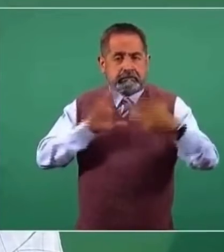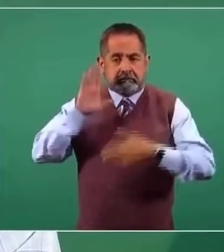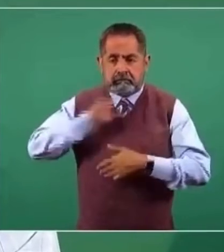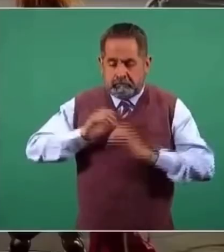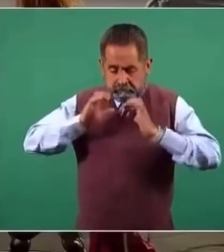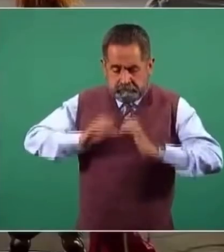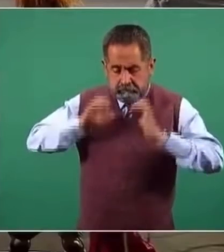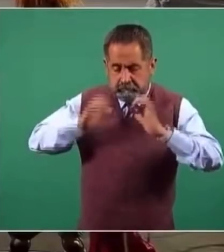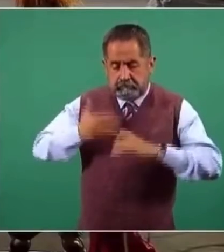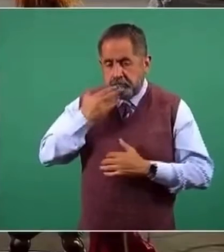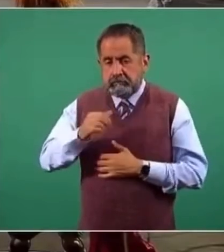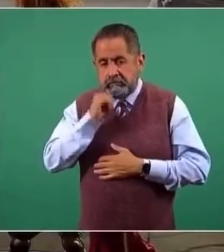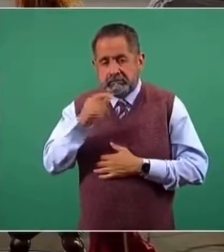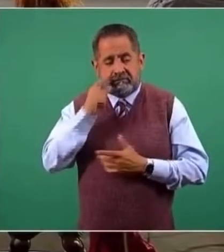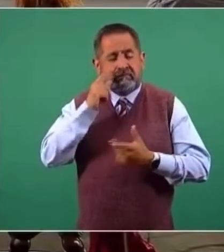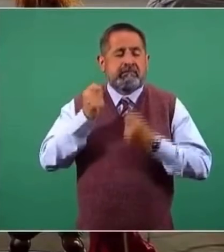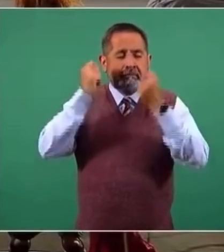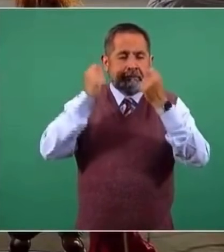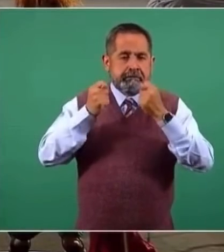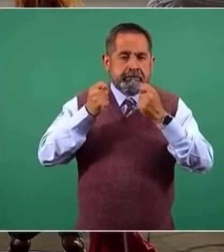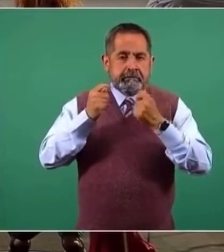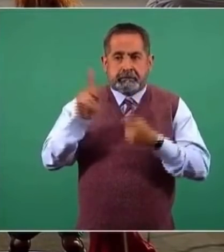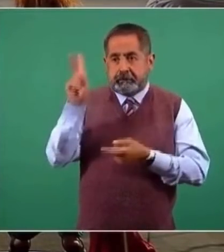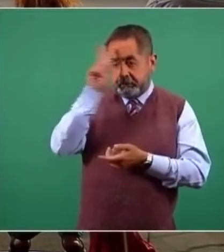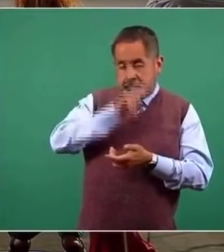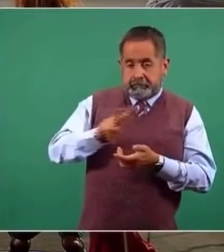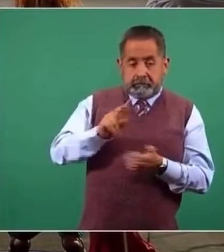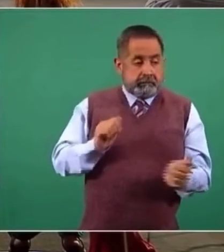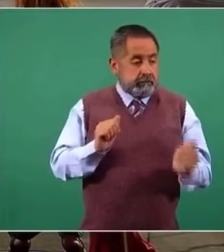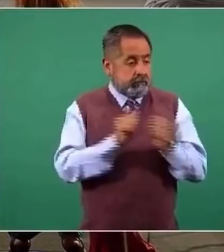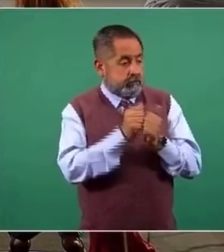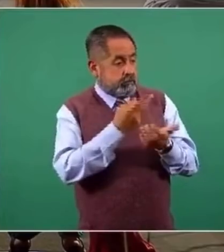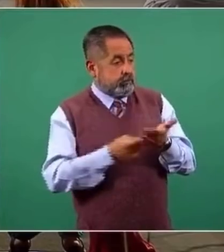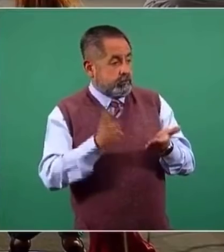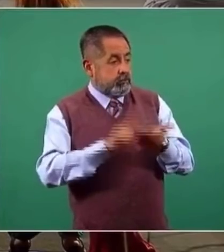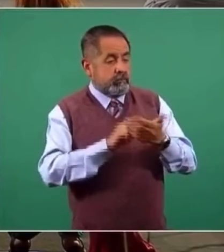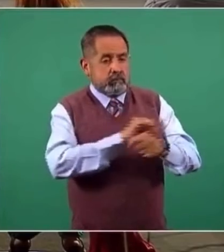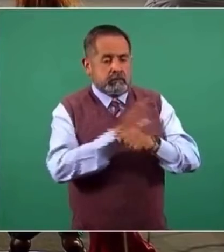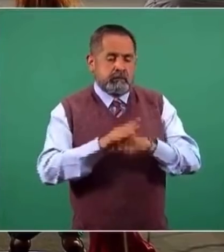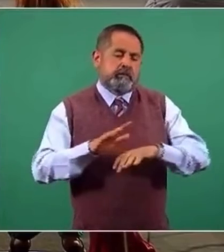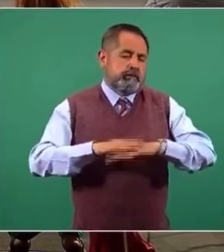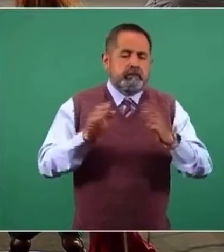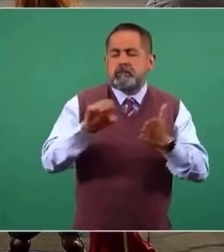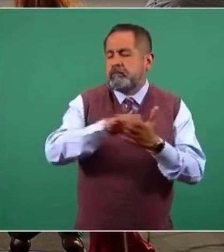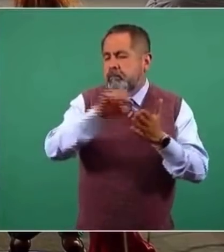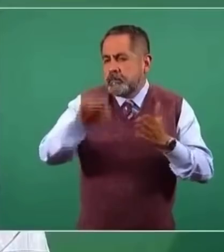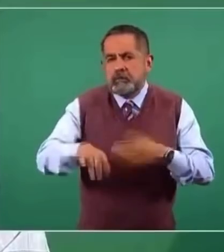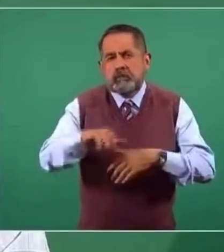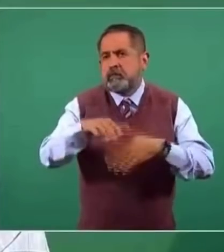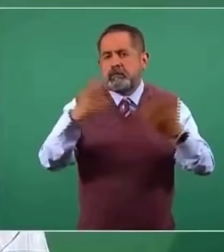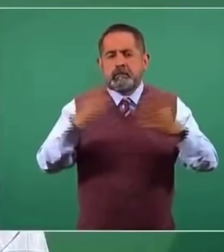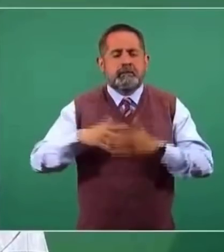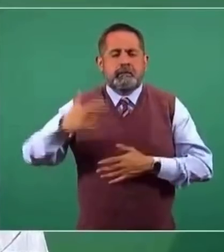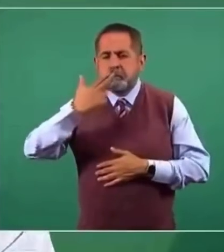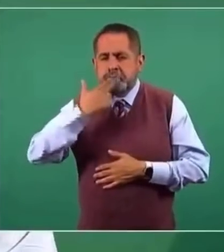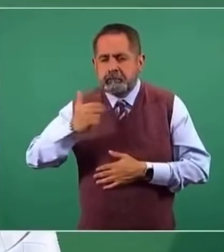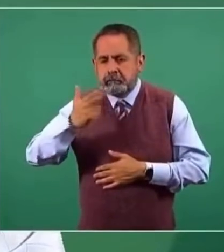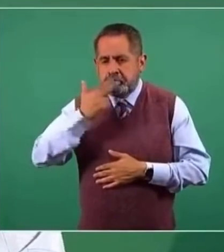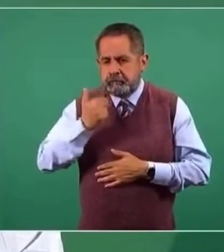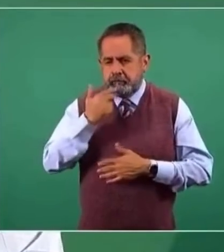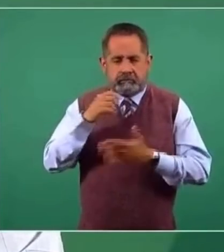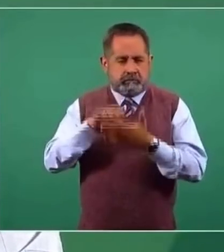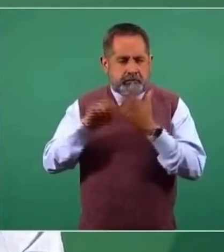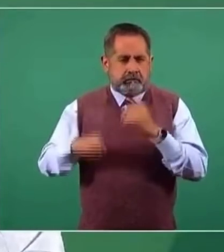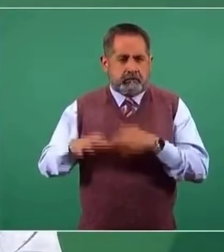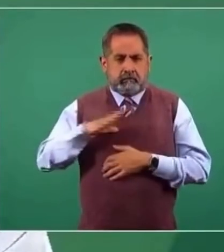condiciones en un momento determinado que generan el riesgo. ¿A qué me refiero? Una persona, por ejemplo, diabética, y estamos